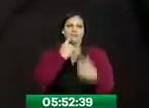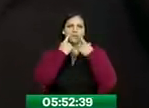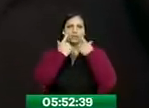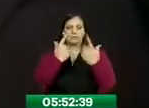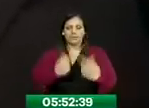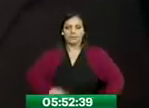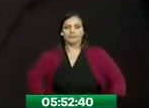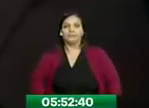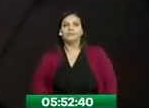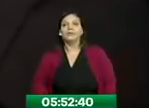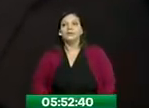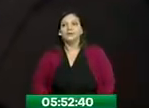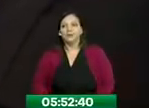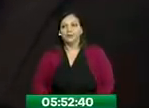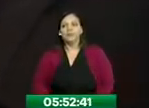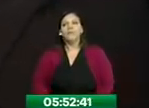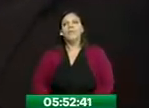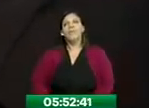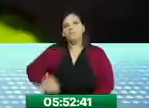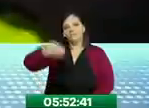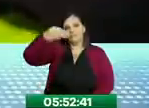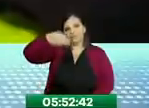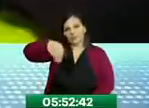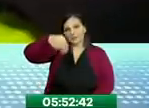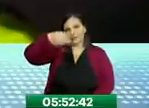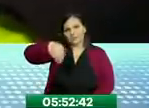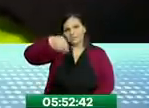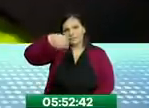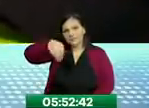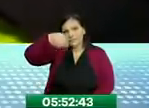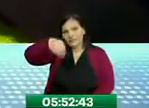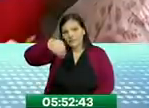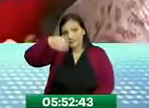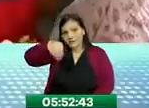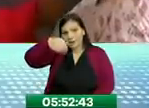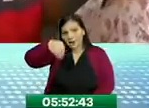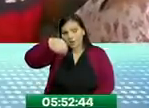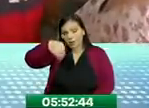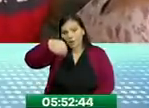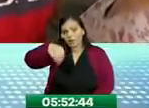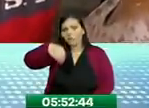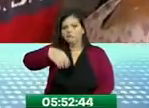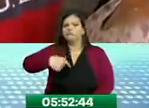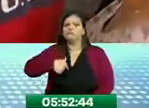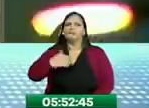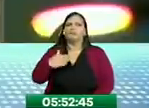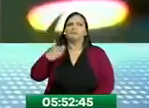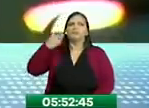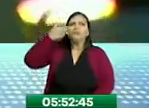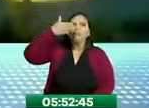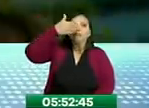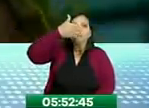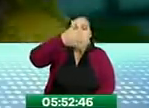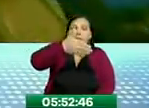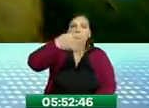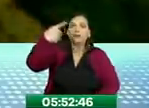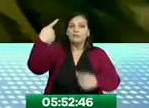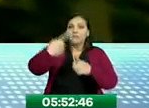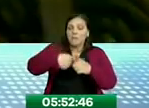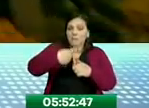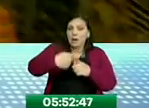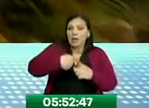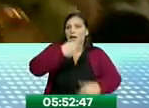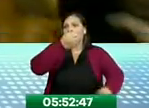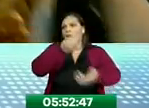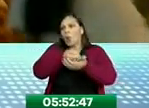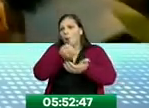día miércoles habrá restricción vehicular a propósito de la gente que quiera abastecerse de productos de primera necesidad o ir a alguna situación